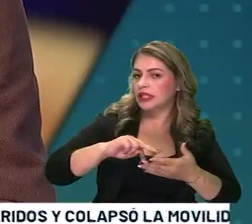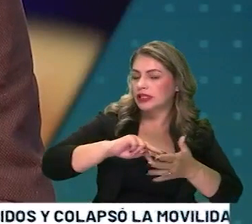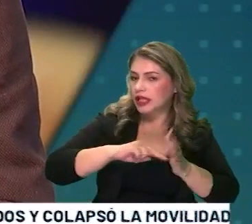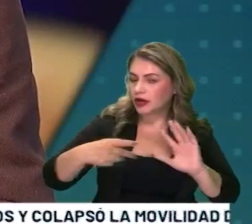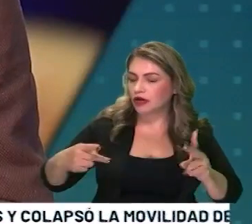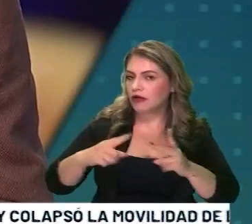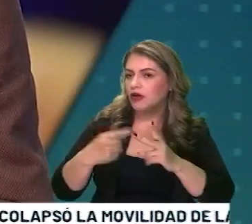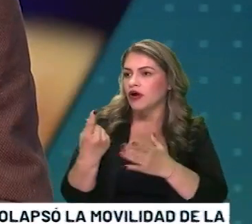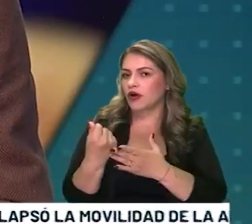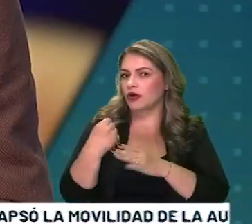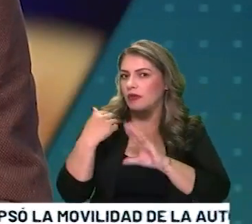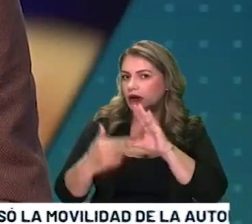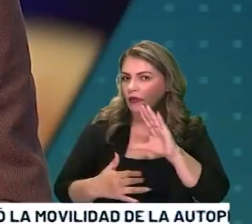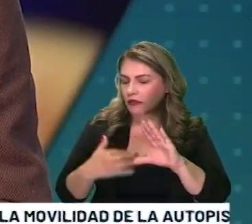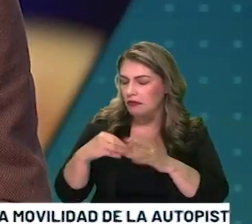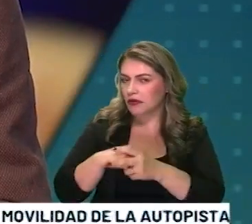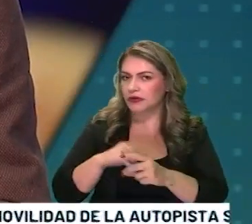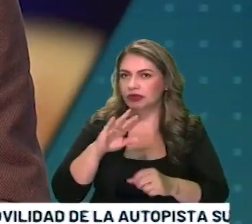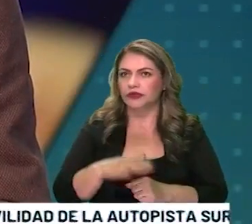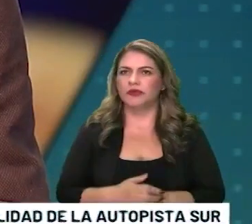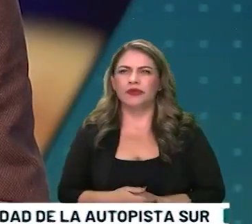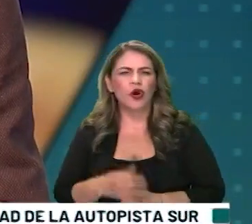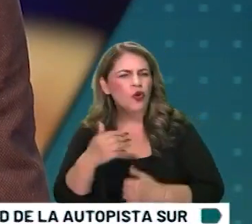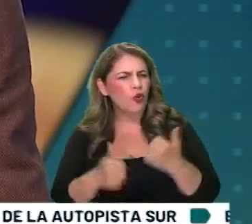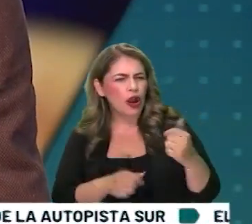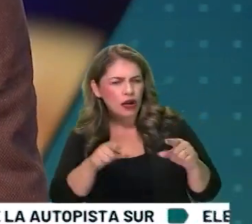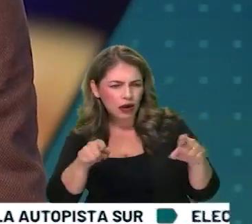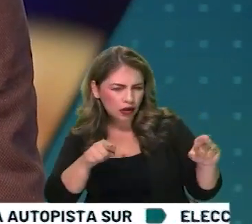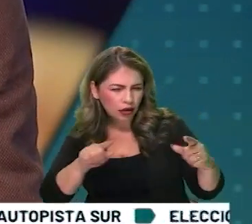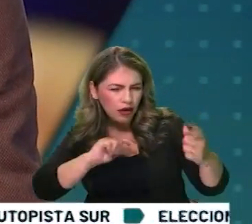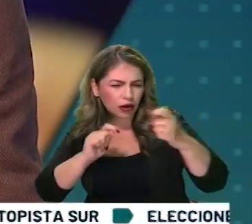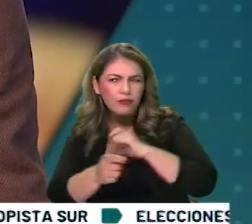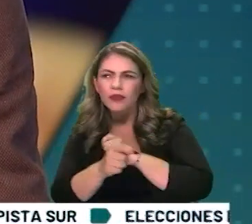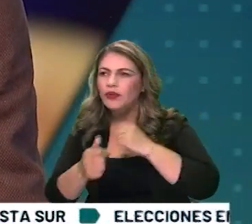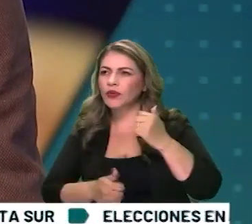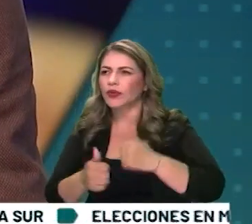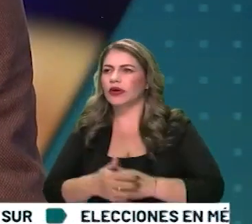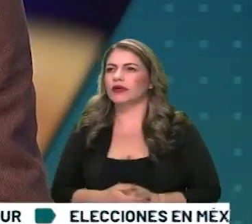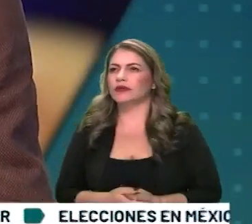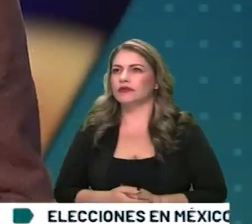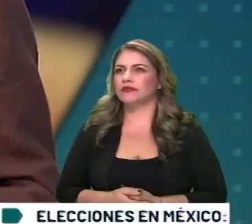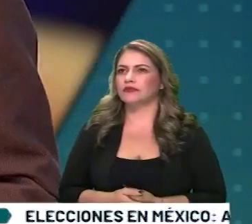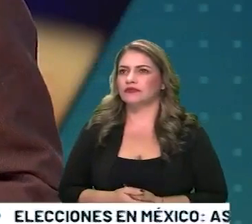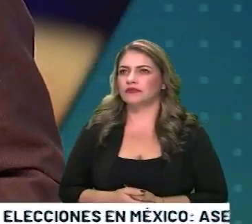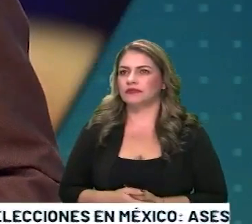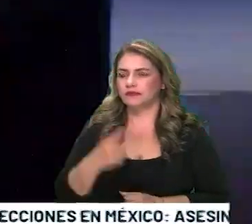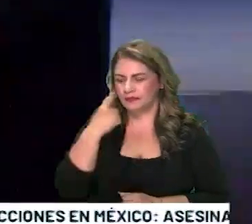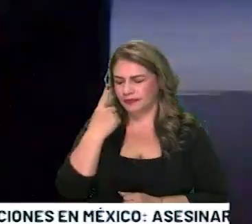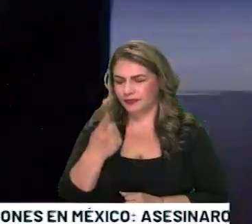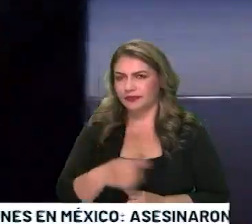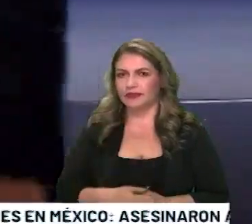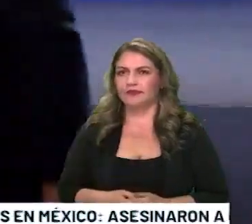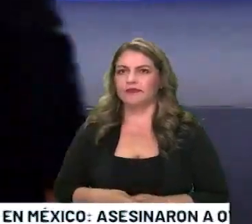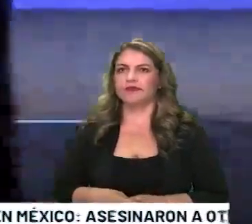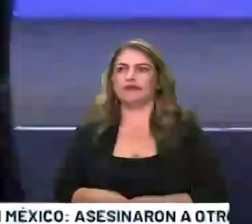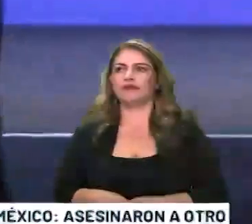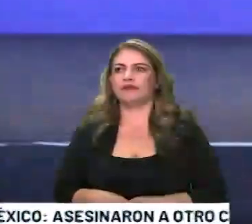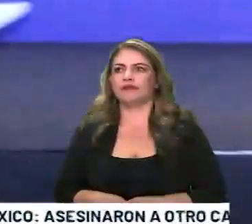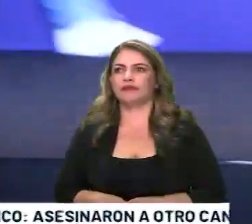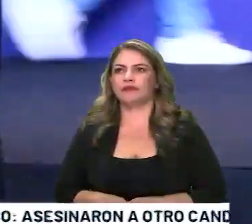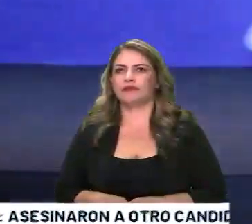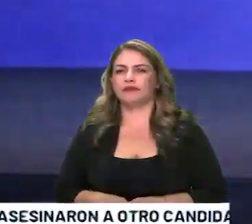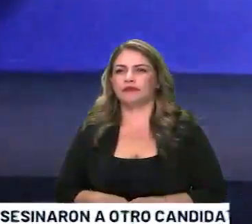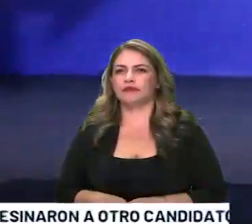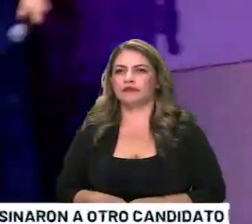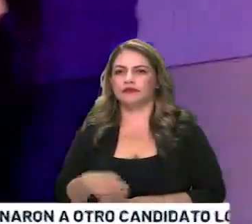Entonces los sectores que han transformado su manera de hacer las cosas para tener esta posición veamos la Andy